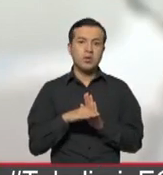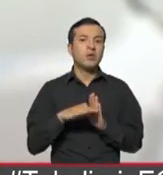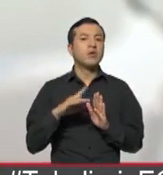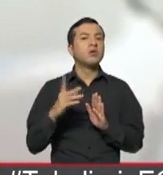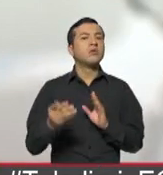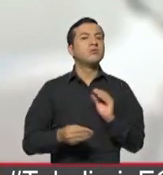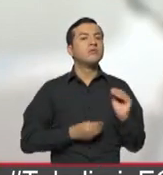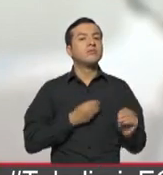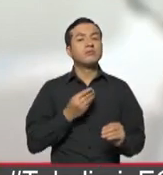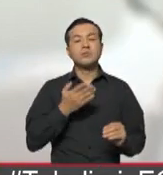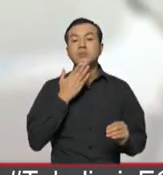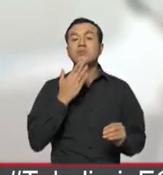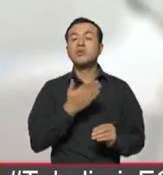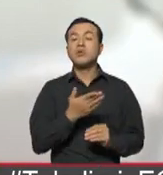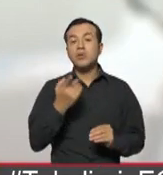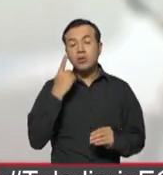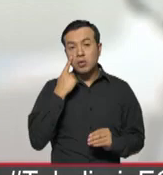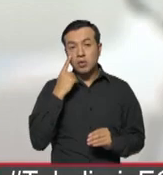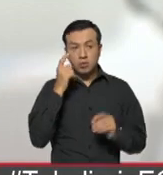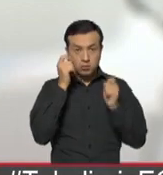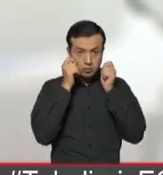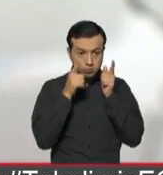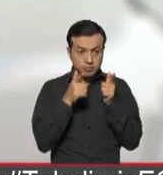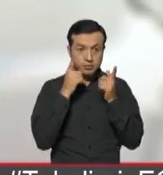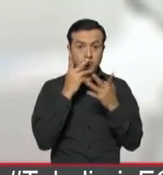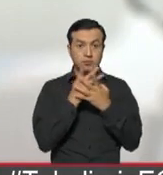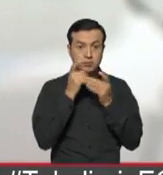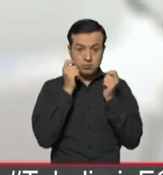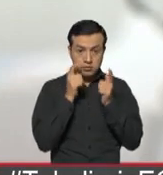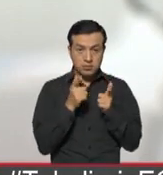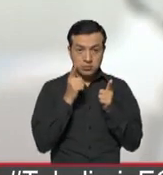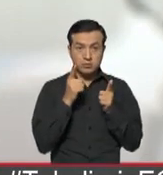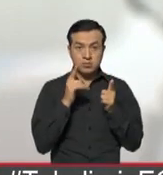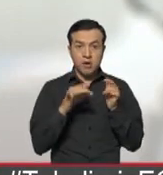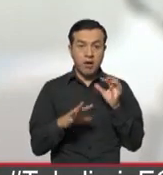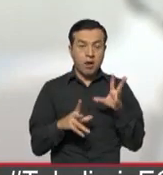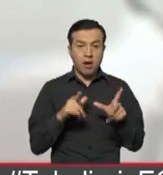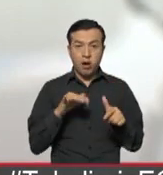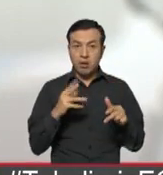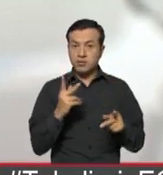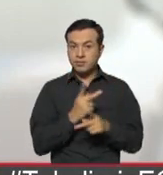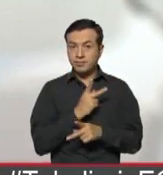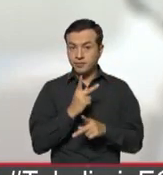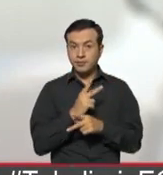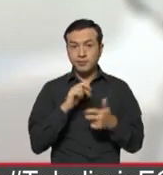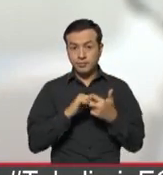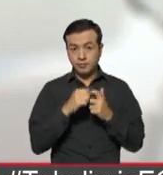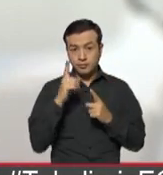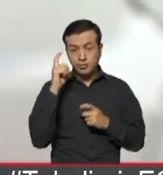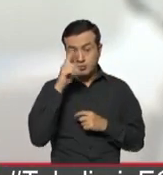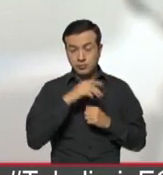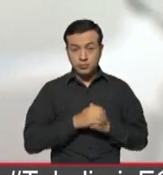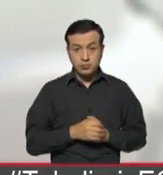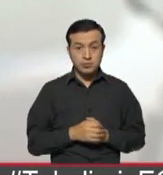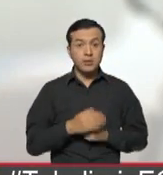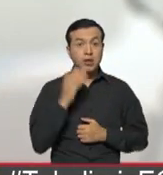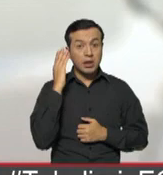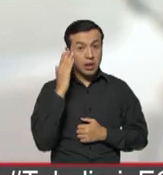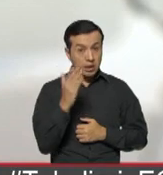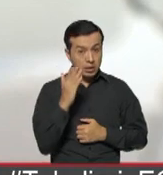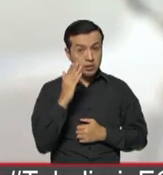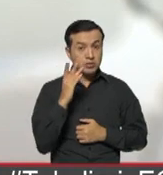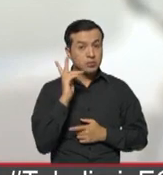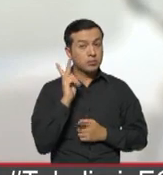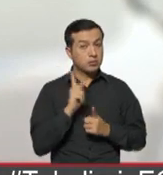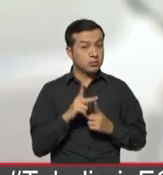es que existe un sistema de vigilancia carcelaria que está corrompido también o que está coercionado también, ¿no? Y esa es una